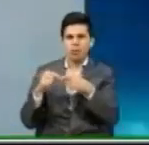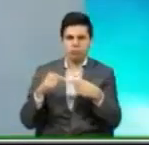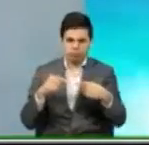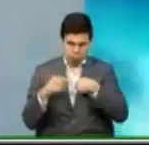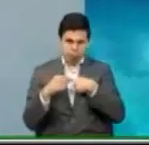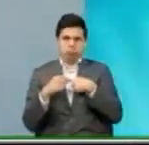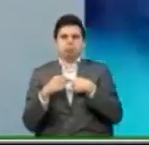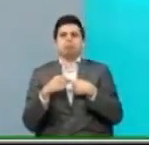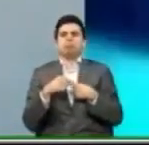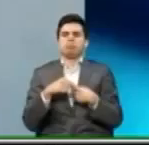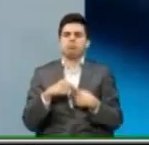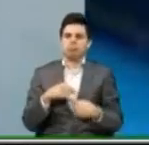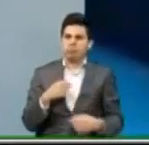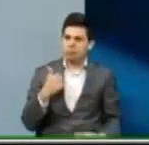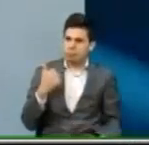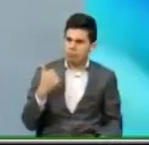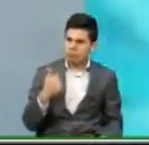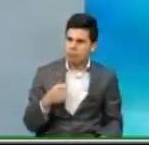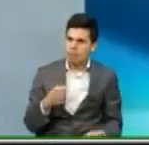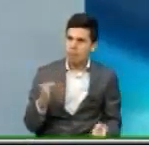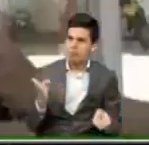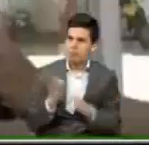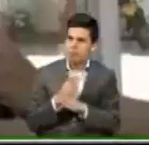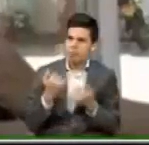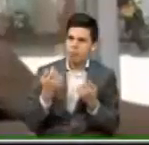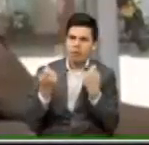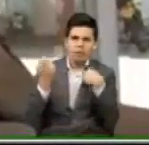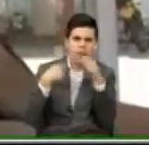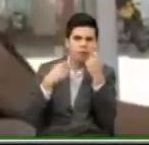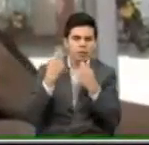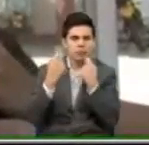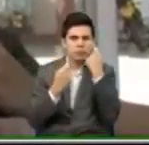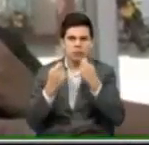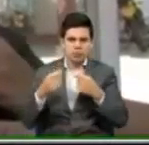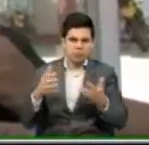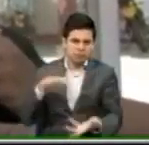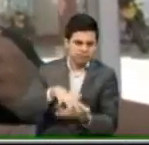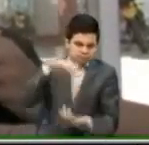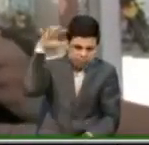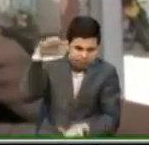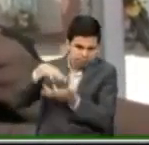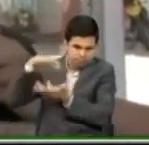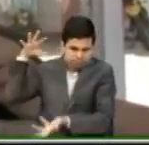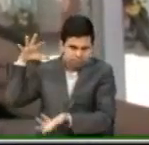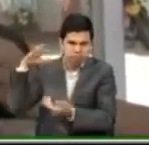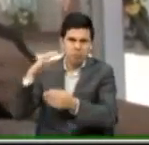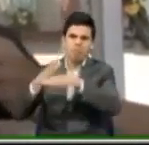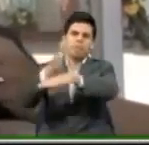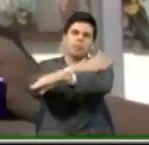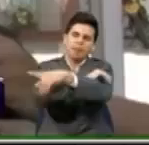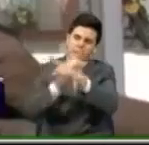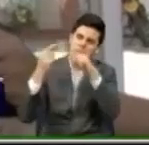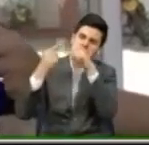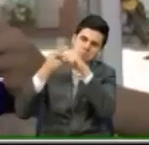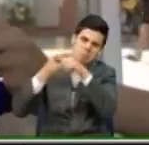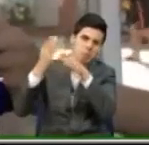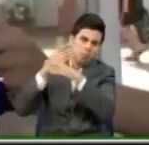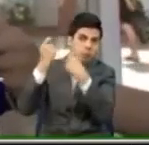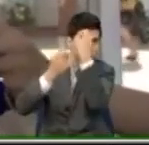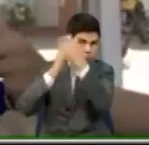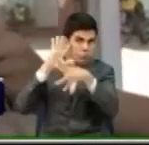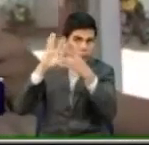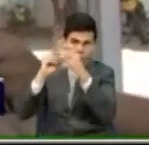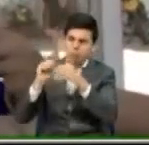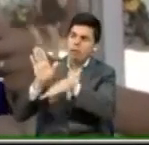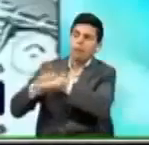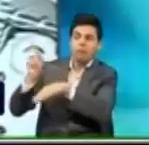tórax. Se presenta un inconformismo por la comercialización de unos bultos de mazorca. Ellos dos han tenido ya relaciones comerciales